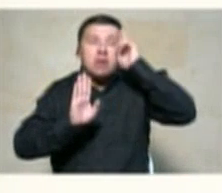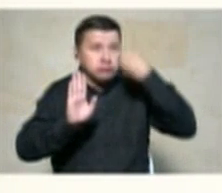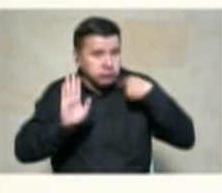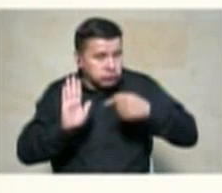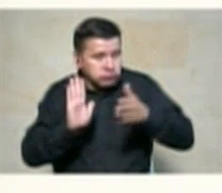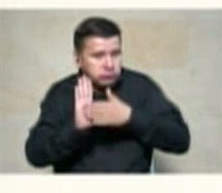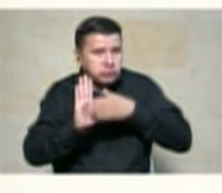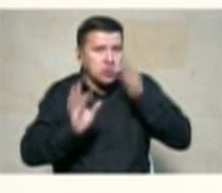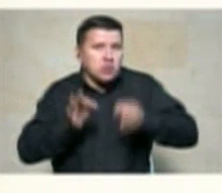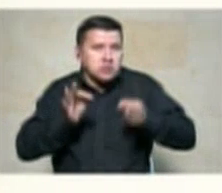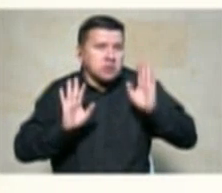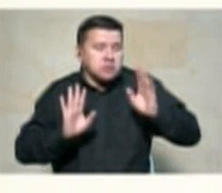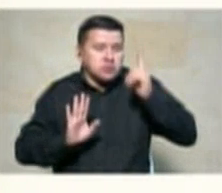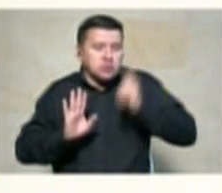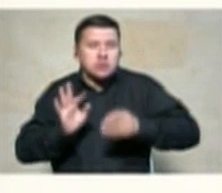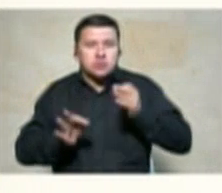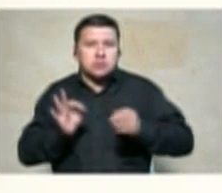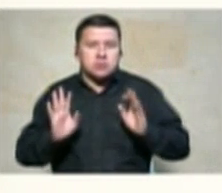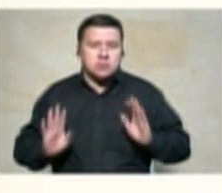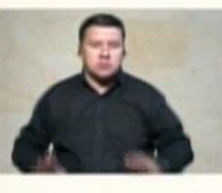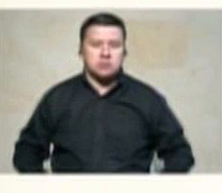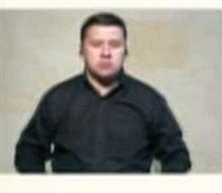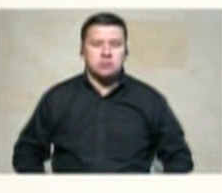el juez hará justicia.